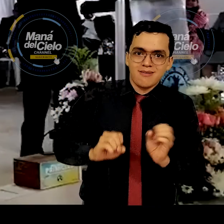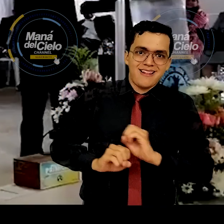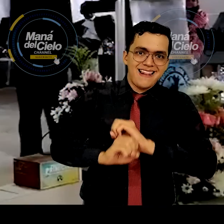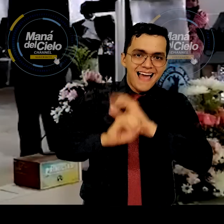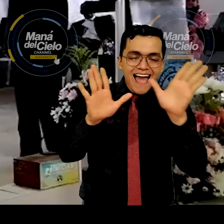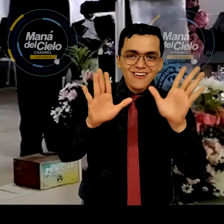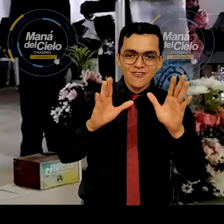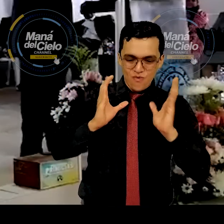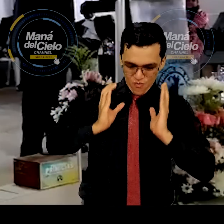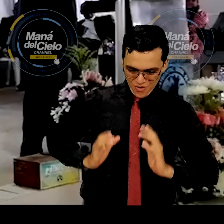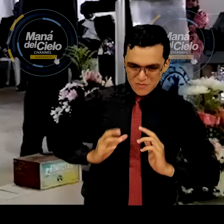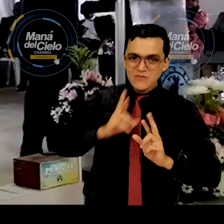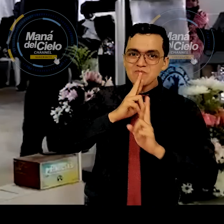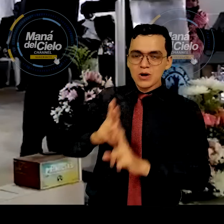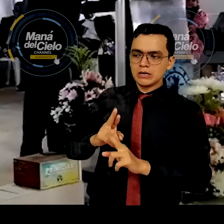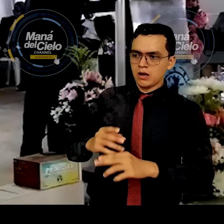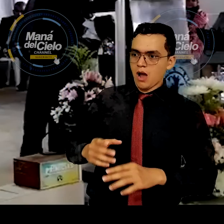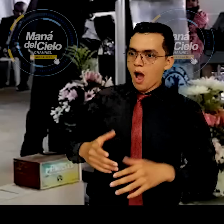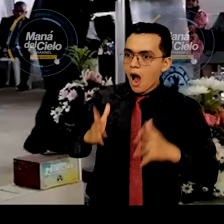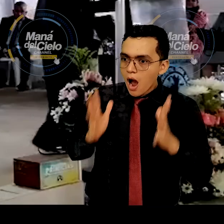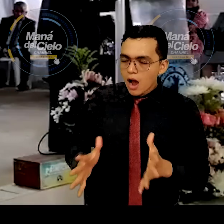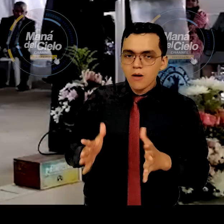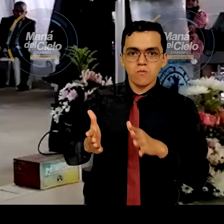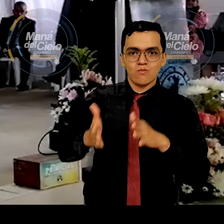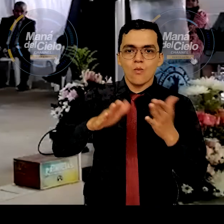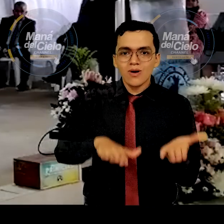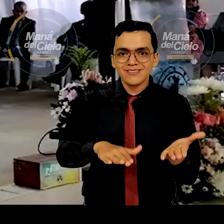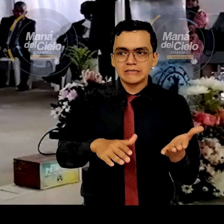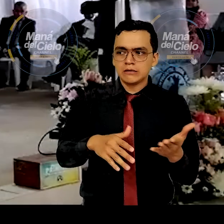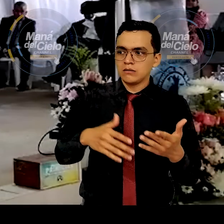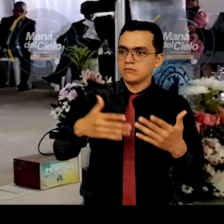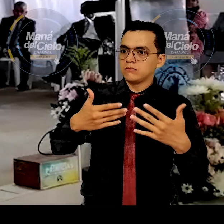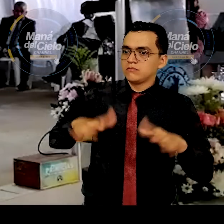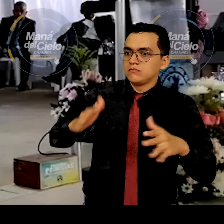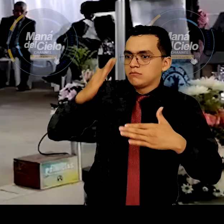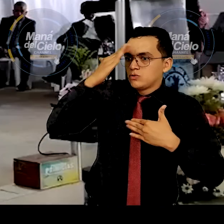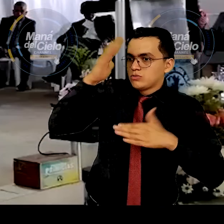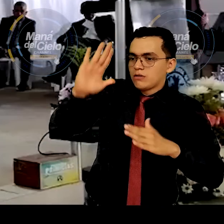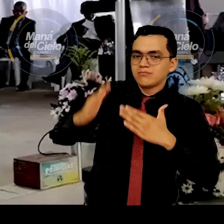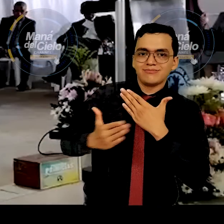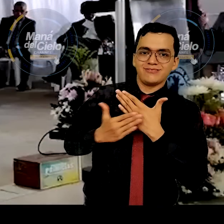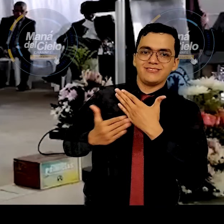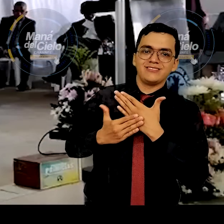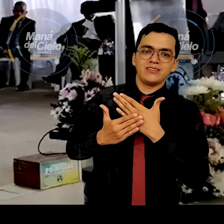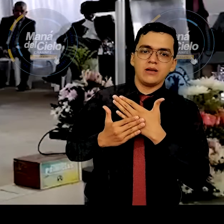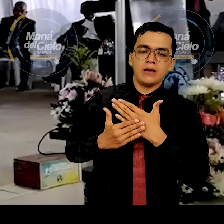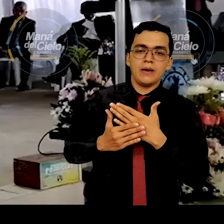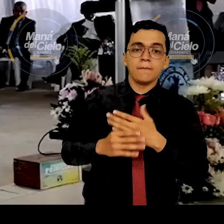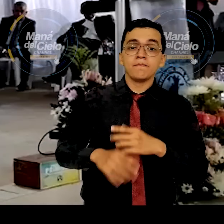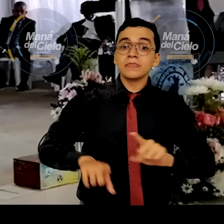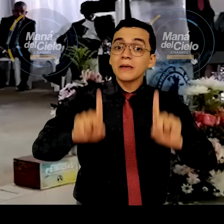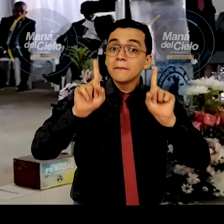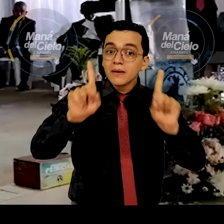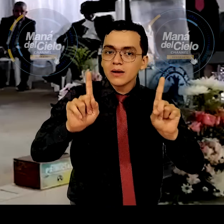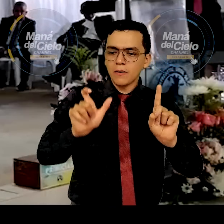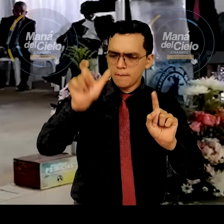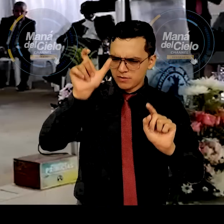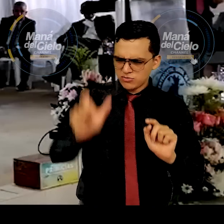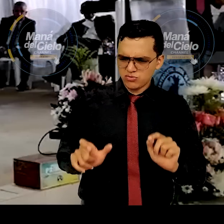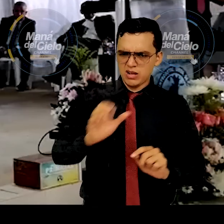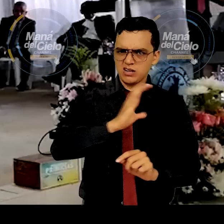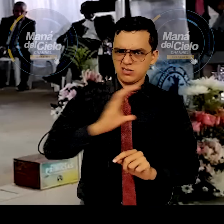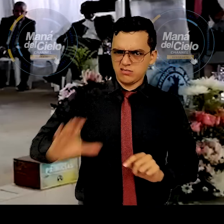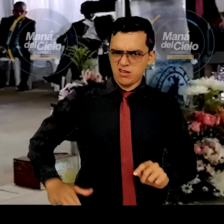Porque es que esto es lo que pasa con la doctrina cristiana. Tenemos un armazón, tenemos una espina